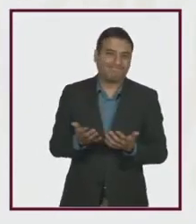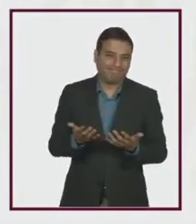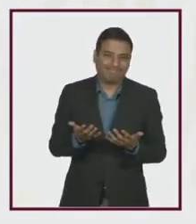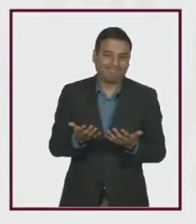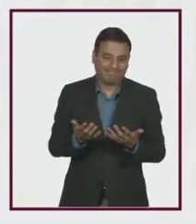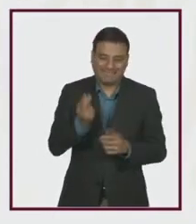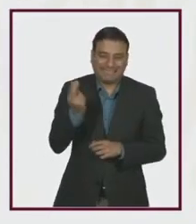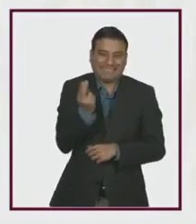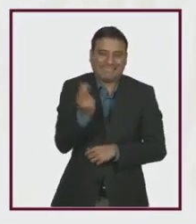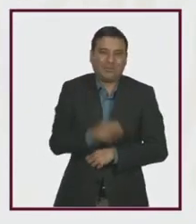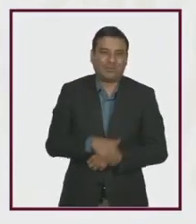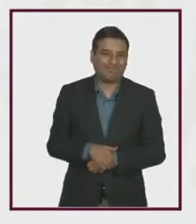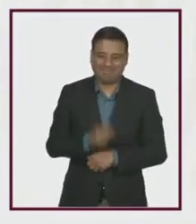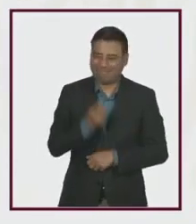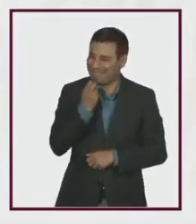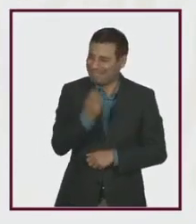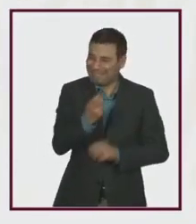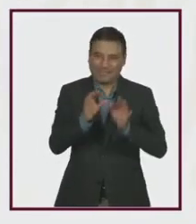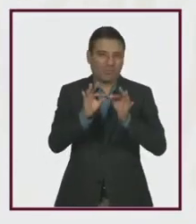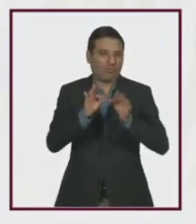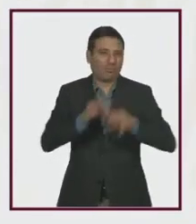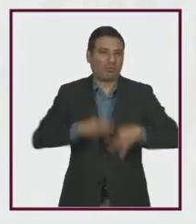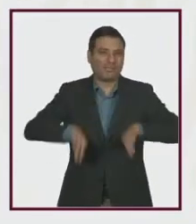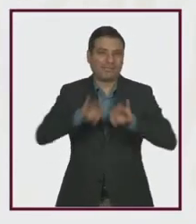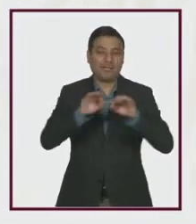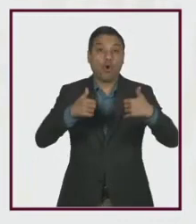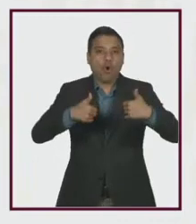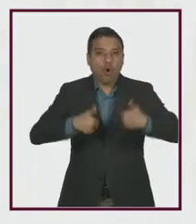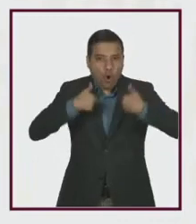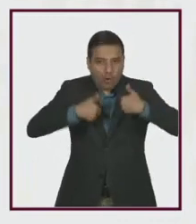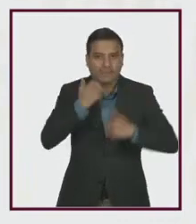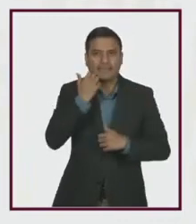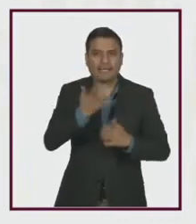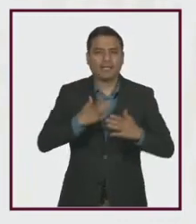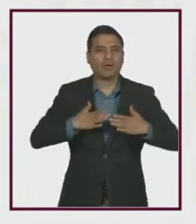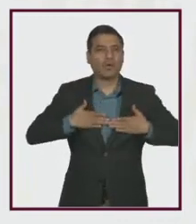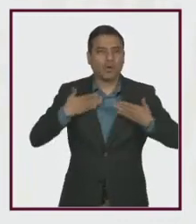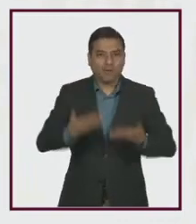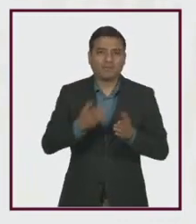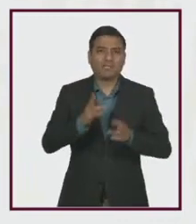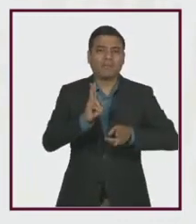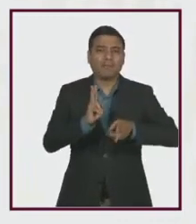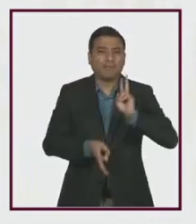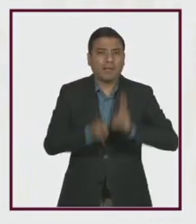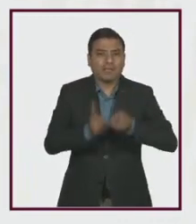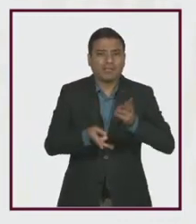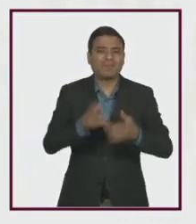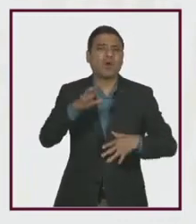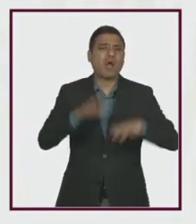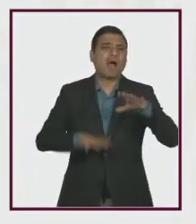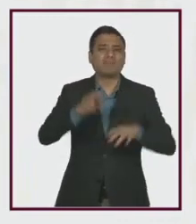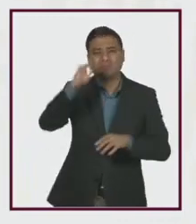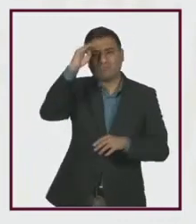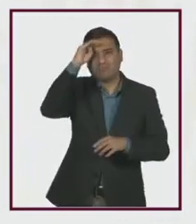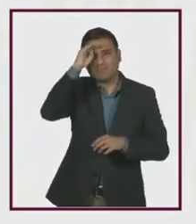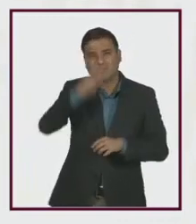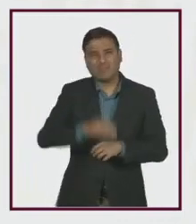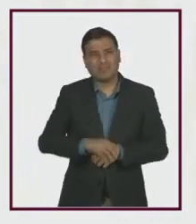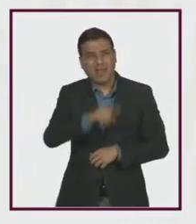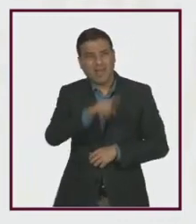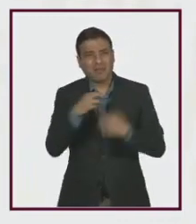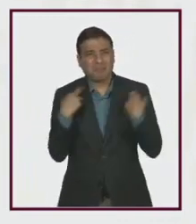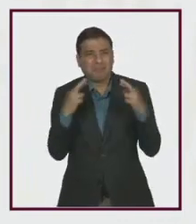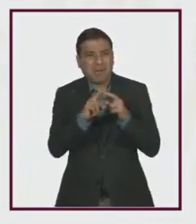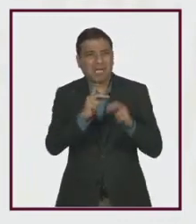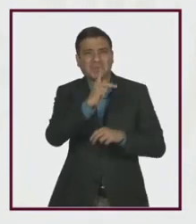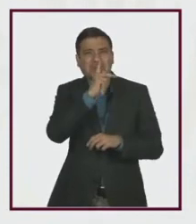¿no? Es una parte importantísima. Los jóvenes quieren hablar, pero muchas veces se sienten juzgados por los adultos, y al sentirse juzgados